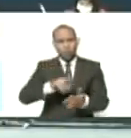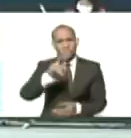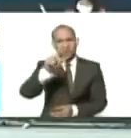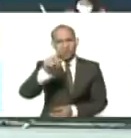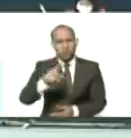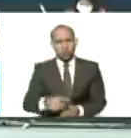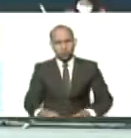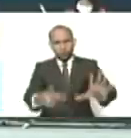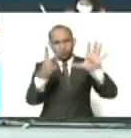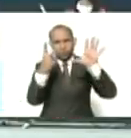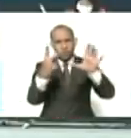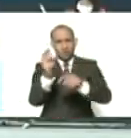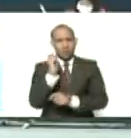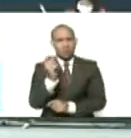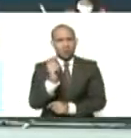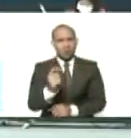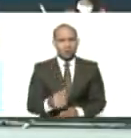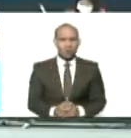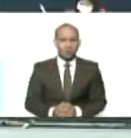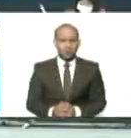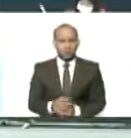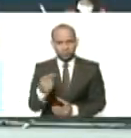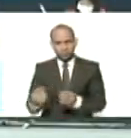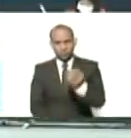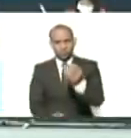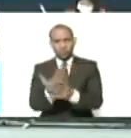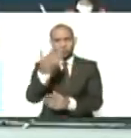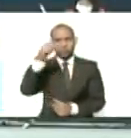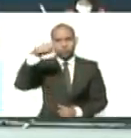tarea que surge hoy.